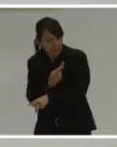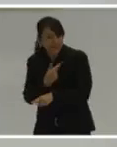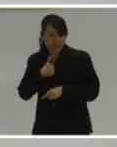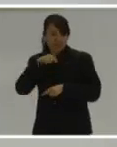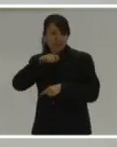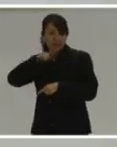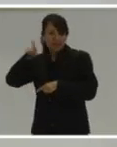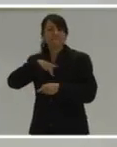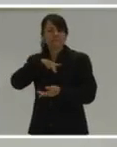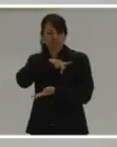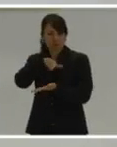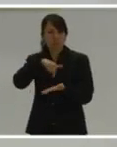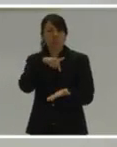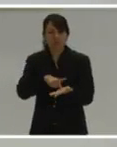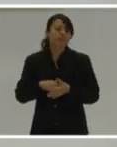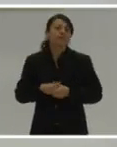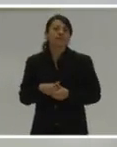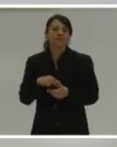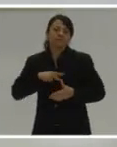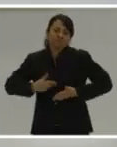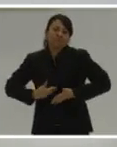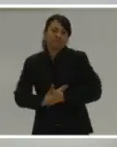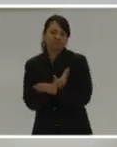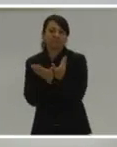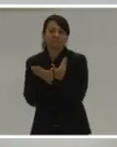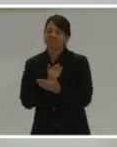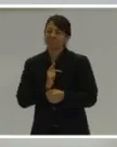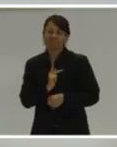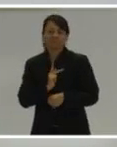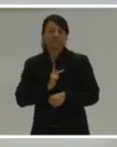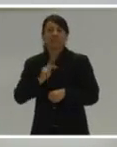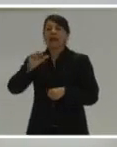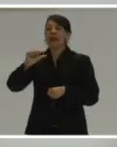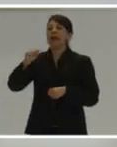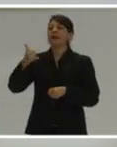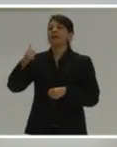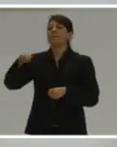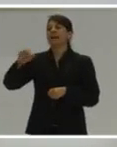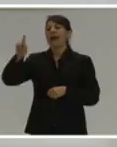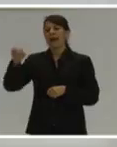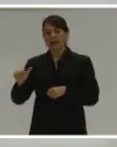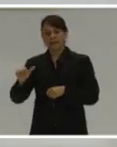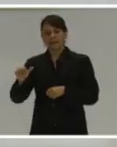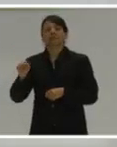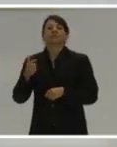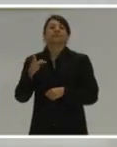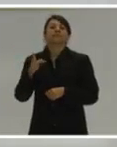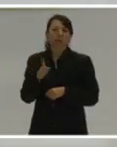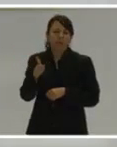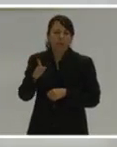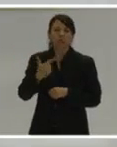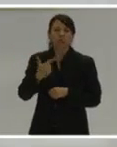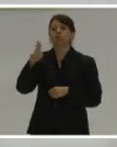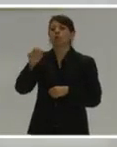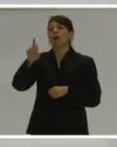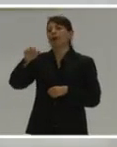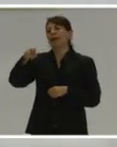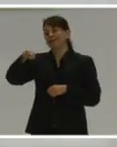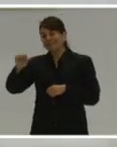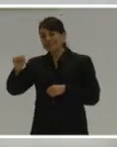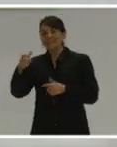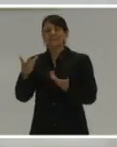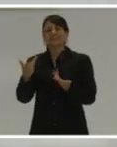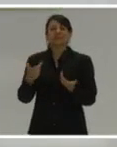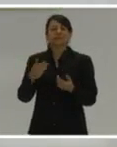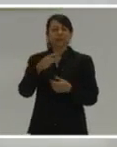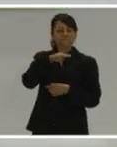parte, como es las naciones de los pueblos aymaras, quechuas, guaraníes, tupi-guaraníes, mayas,